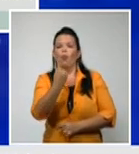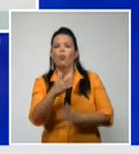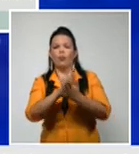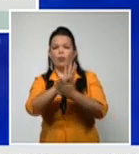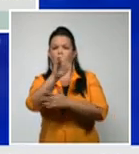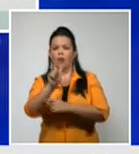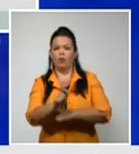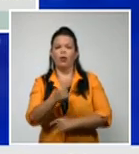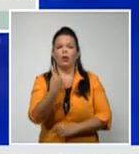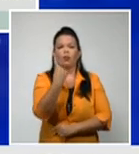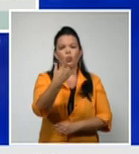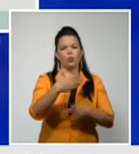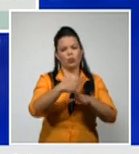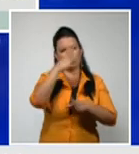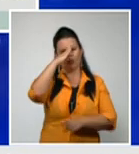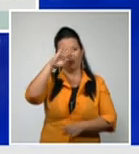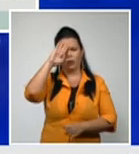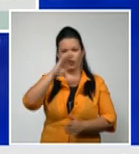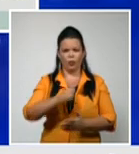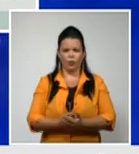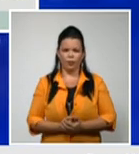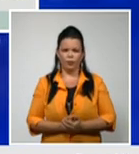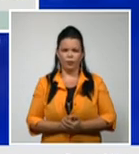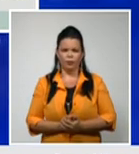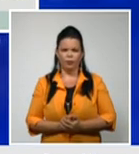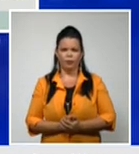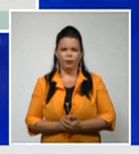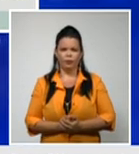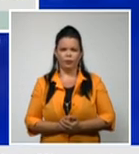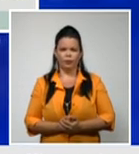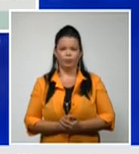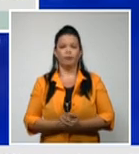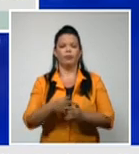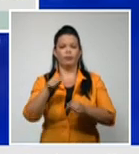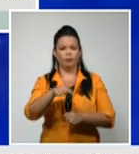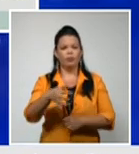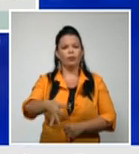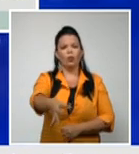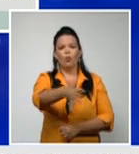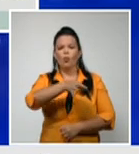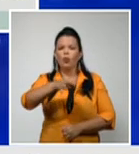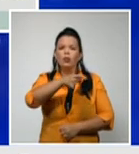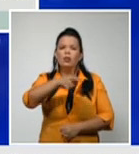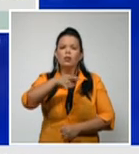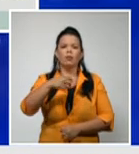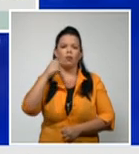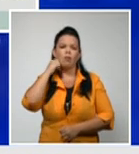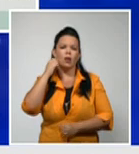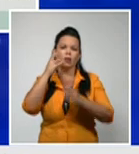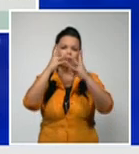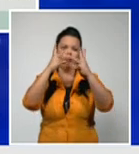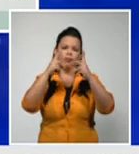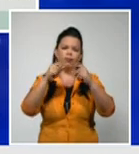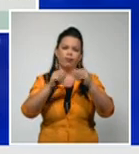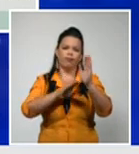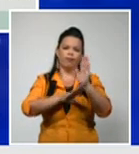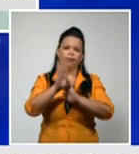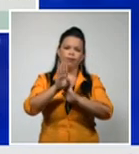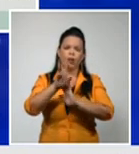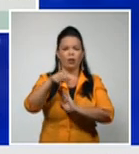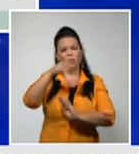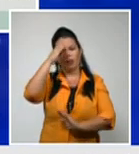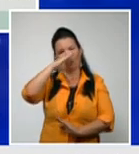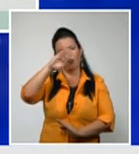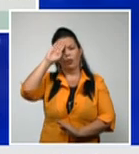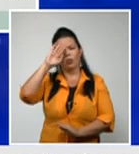a Santiago de Cuba. Son los municipios con las tasas más elevadas de nuestro país. En primer lugar,